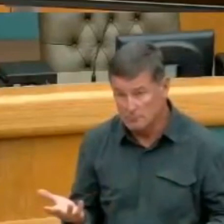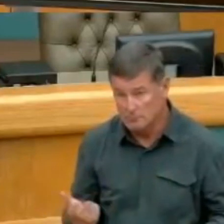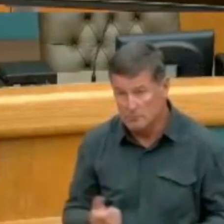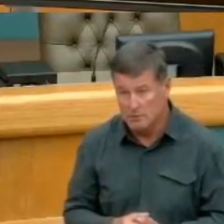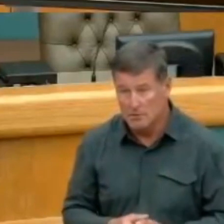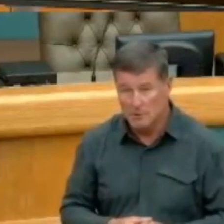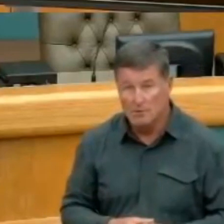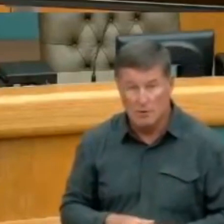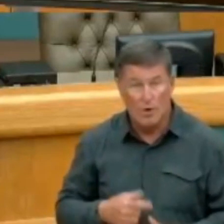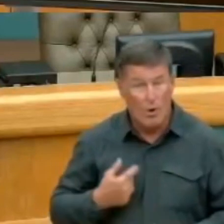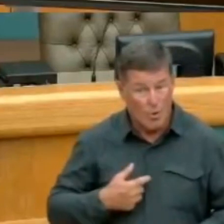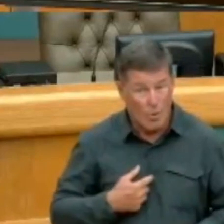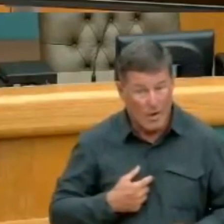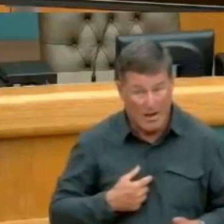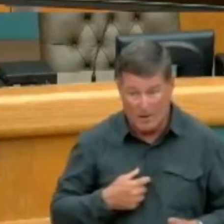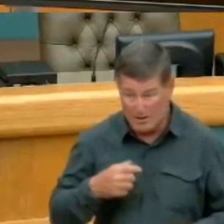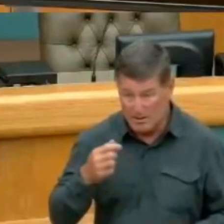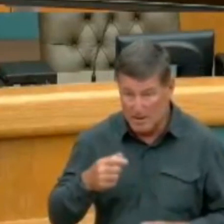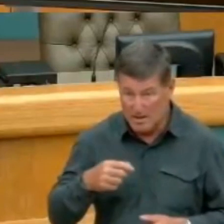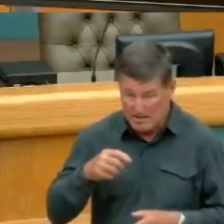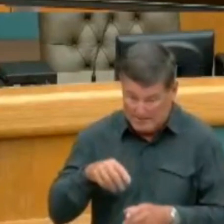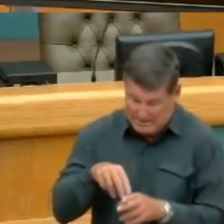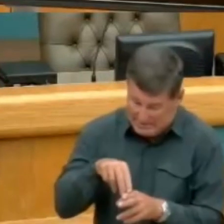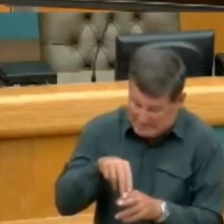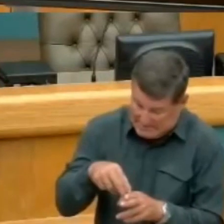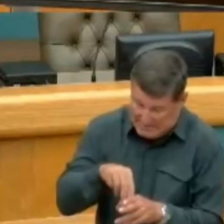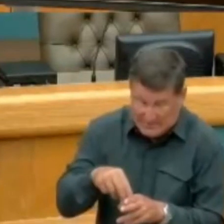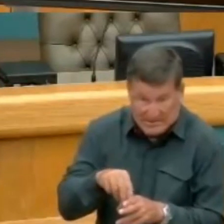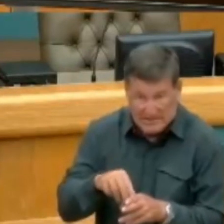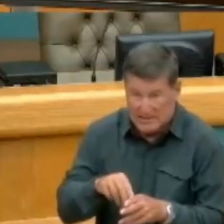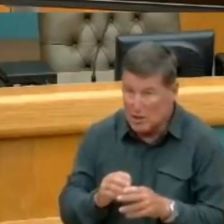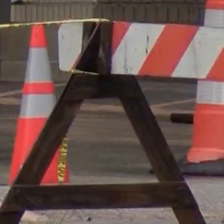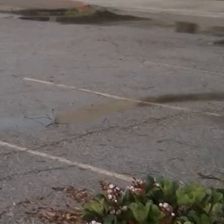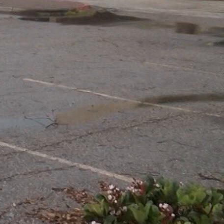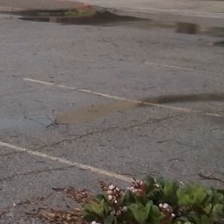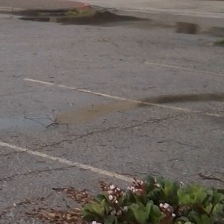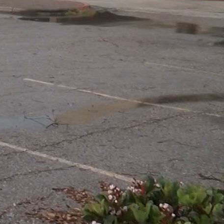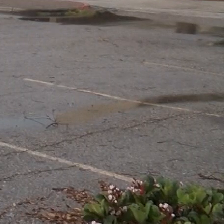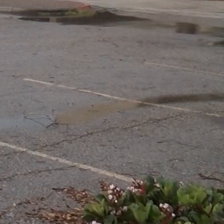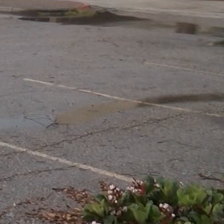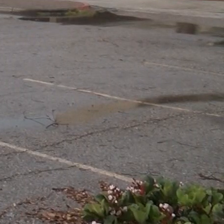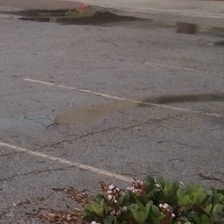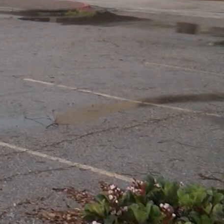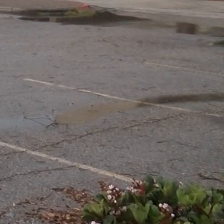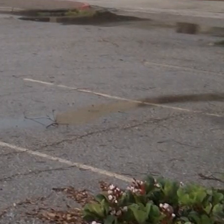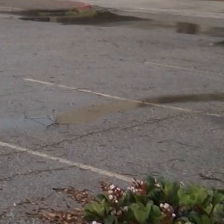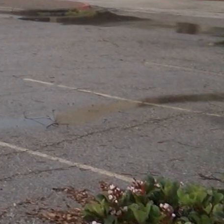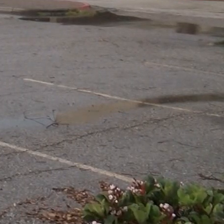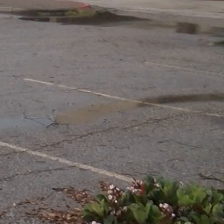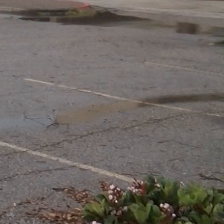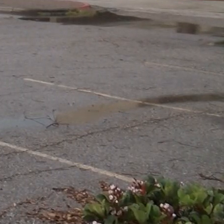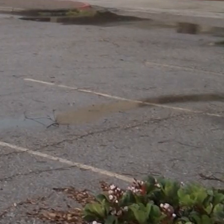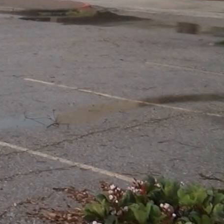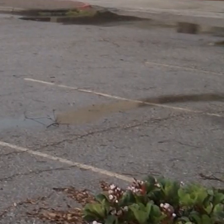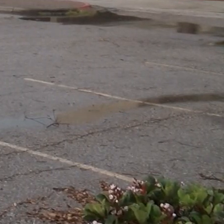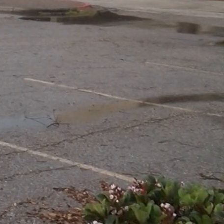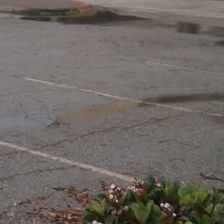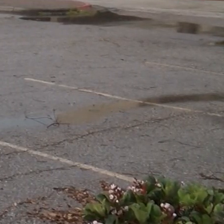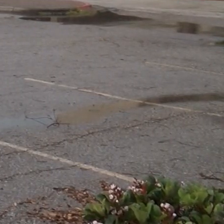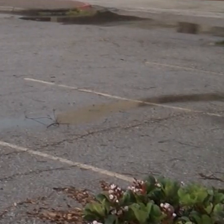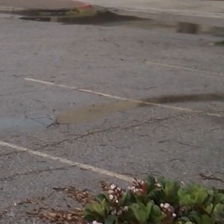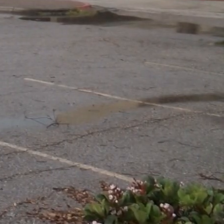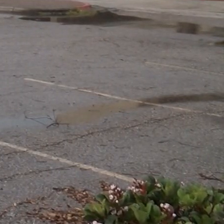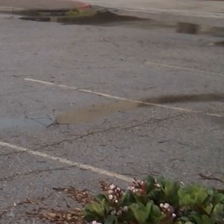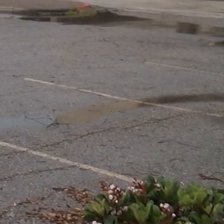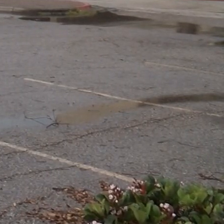estamos en problemas en estos momentos yo tengo que reaccionar tengo que responder por su parte a la directora del departamento de salud dice que su personal